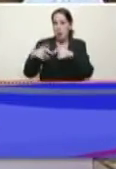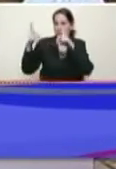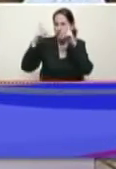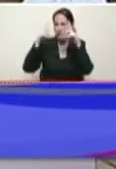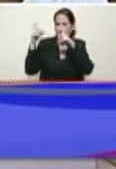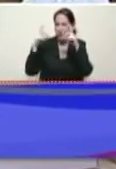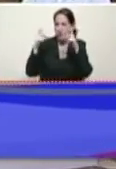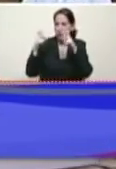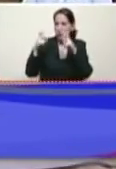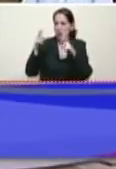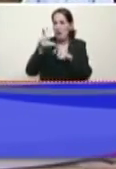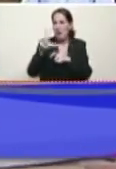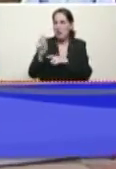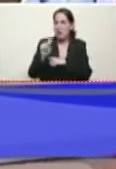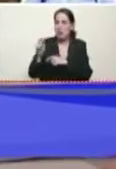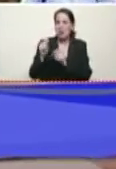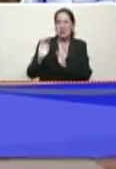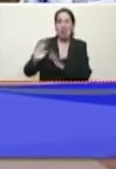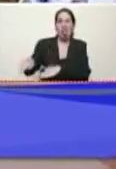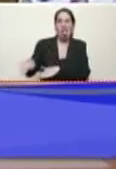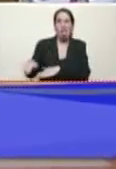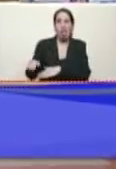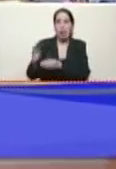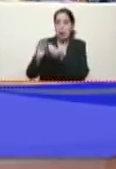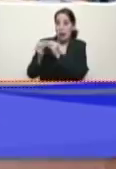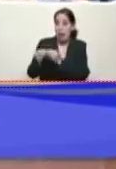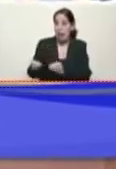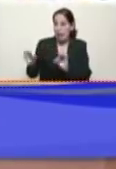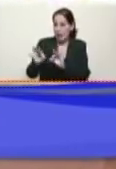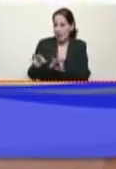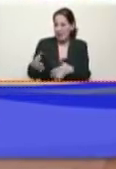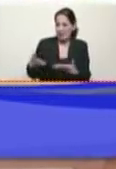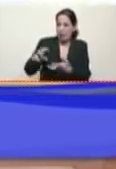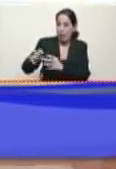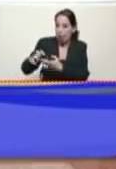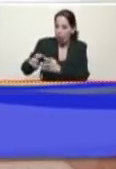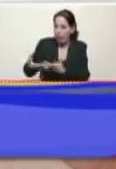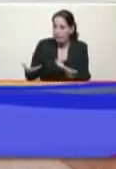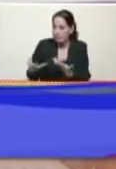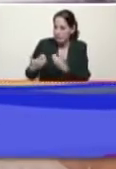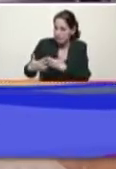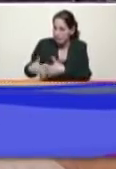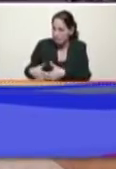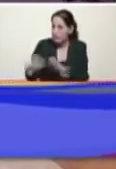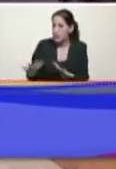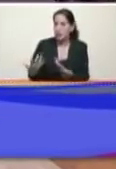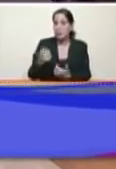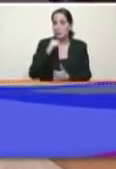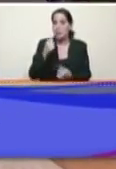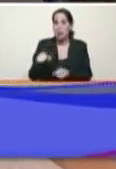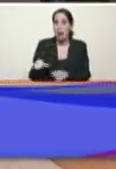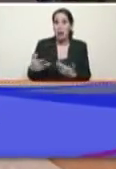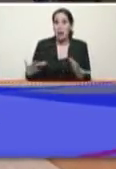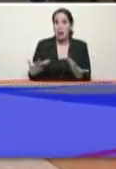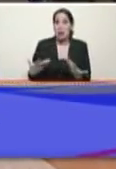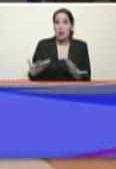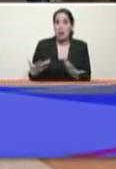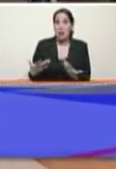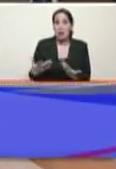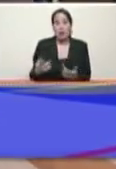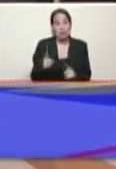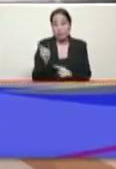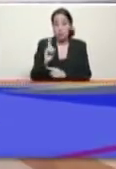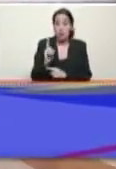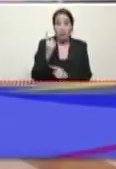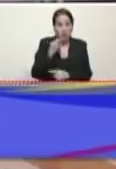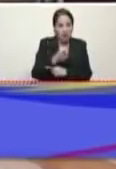la dejas 3 meses sin usar. Cuando la vas a buscar, está llena de moho, no la puedes usar. Tienes que empezar a arreglarla. No, uno tiene